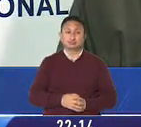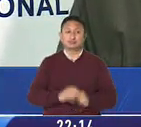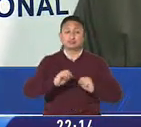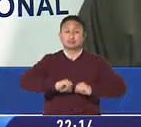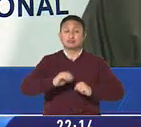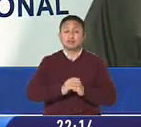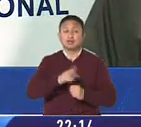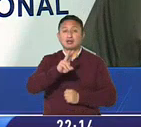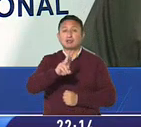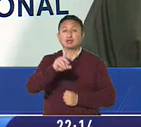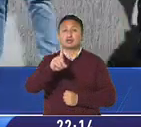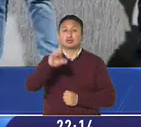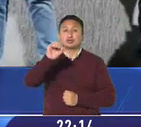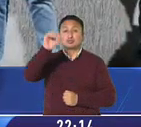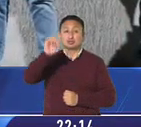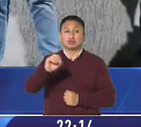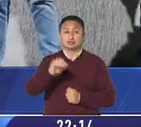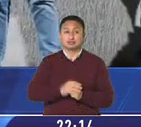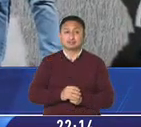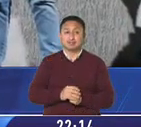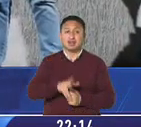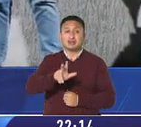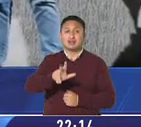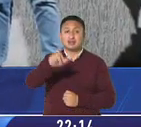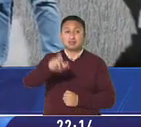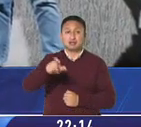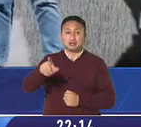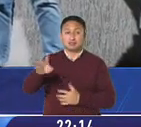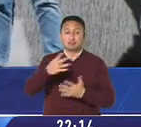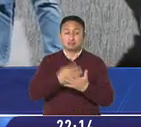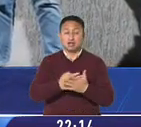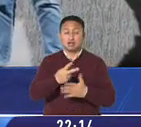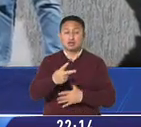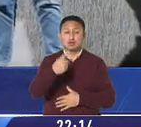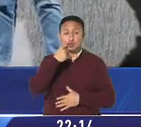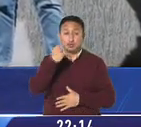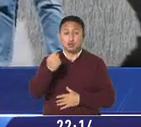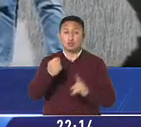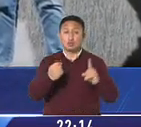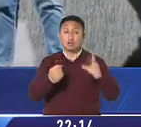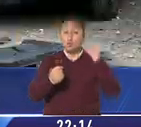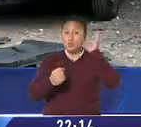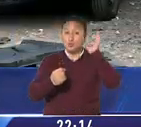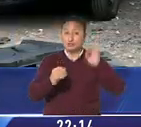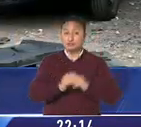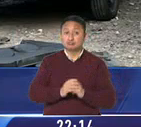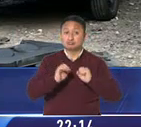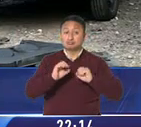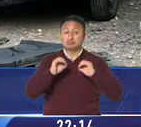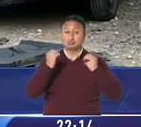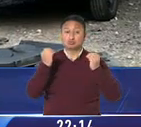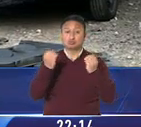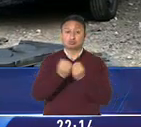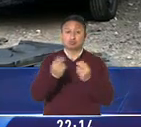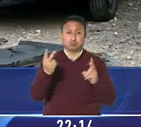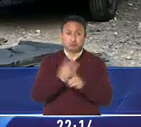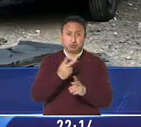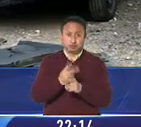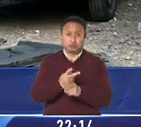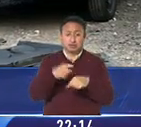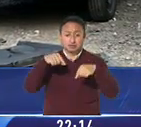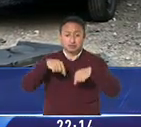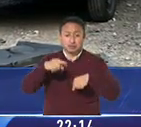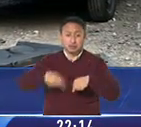crecimiento de un 21%. Tres personas fueron detenidas, dos hombres y una mujer, quienes serían parte de una estructura delictiva que asignaba a